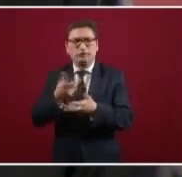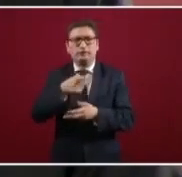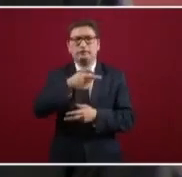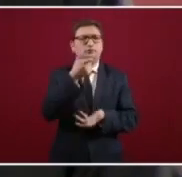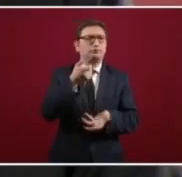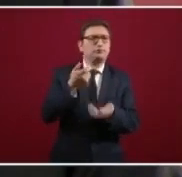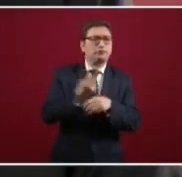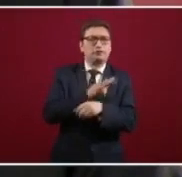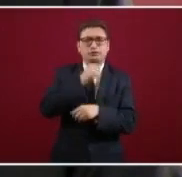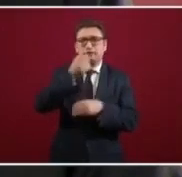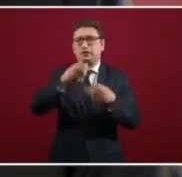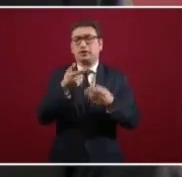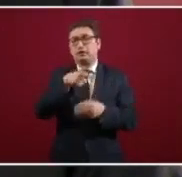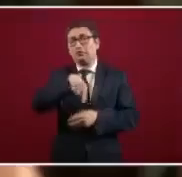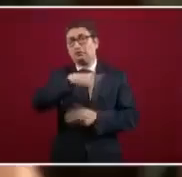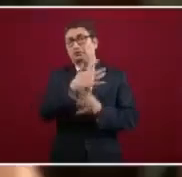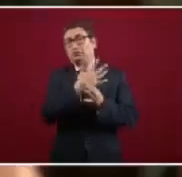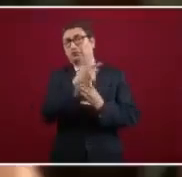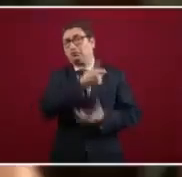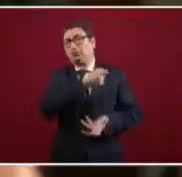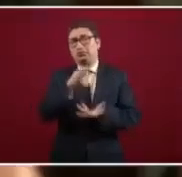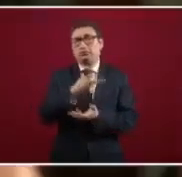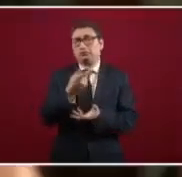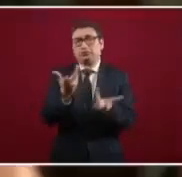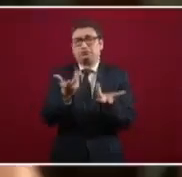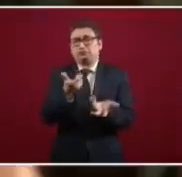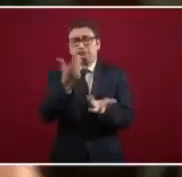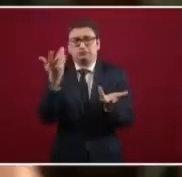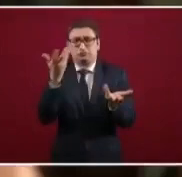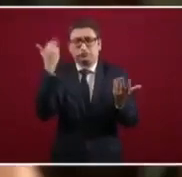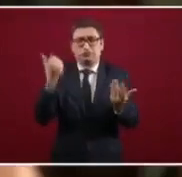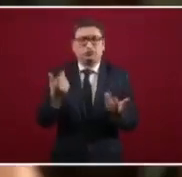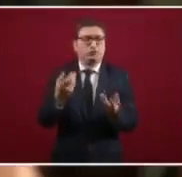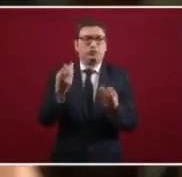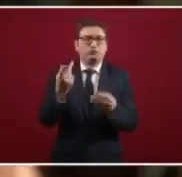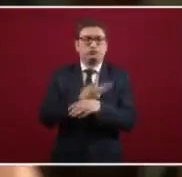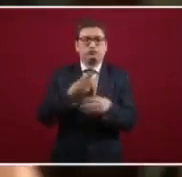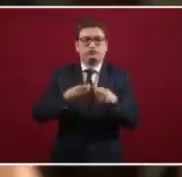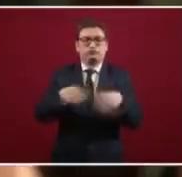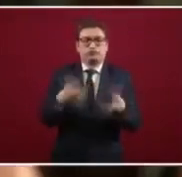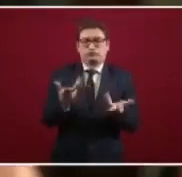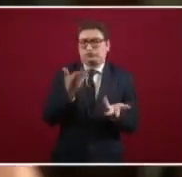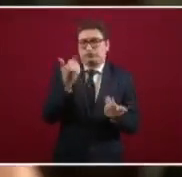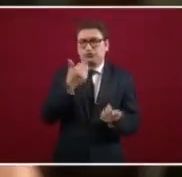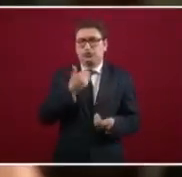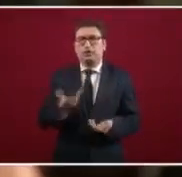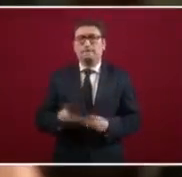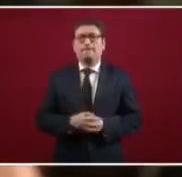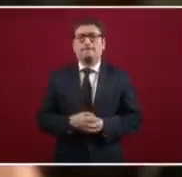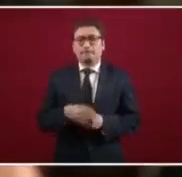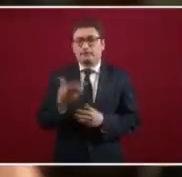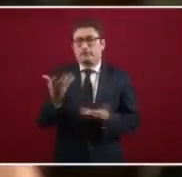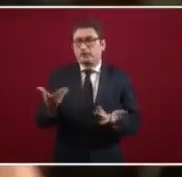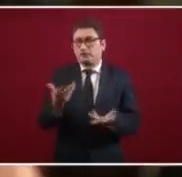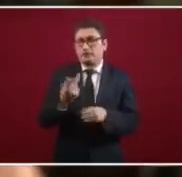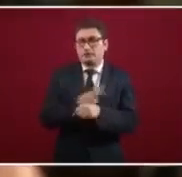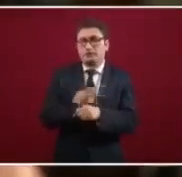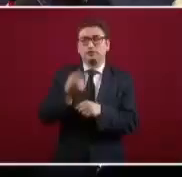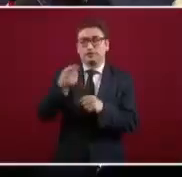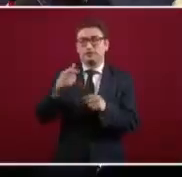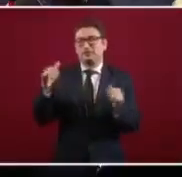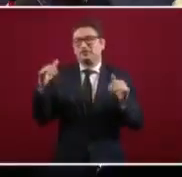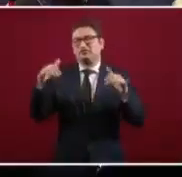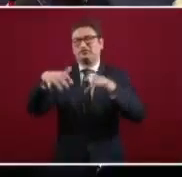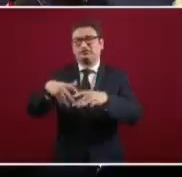dinero supuestamente destinaron recursos de fines desapareció del dinero el caso es que tenemos un